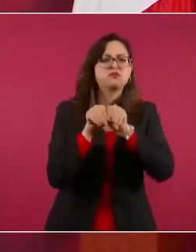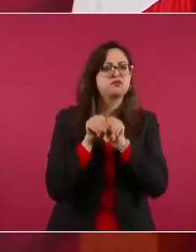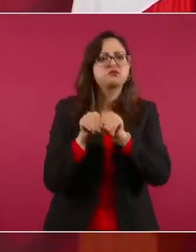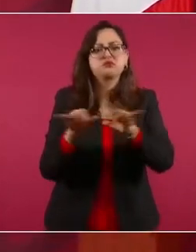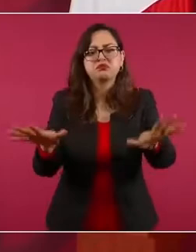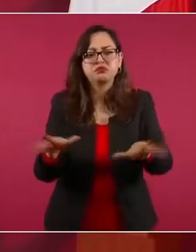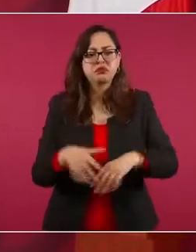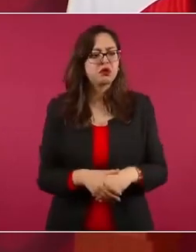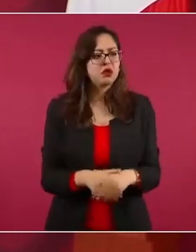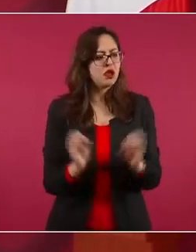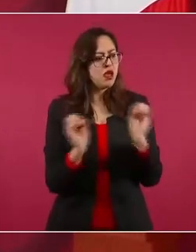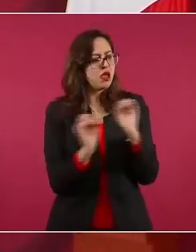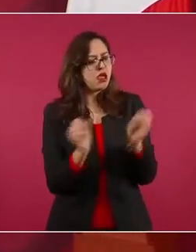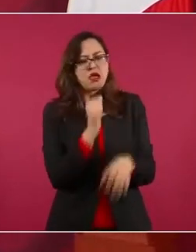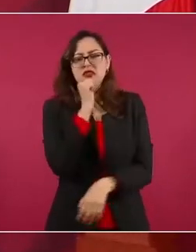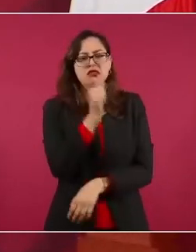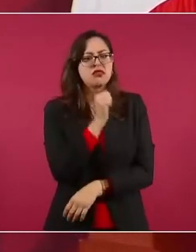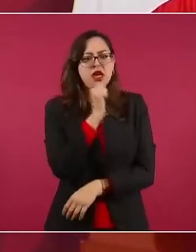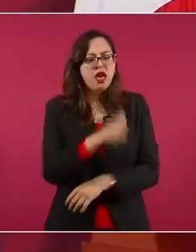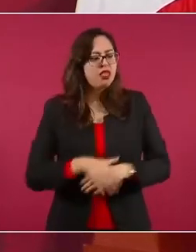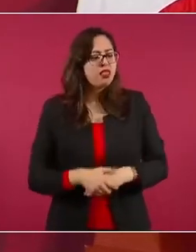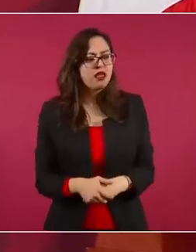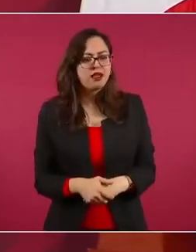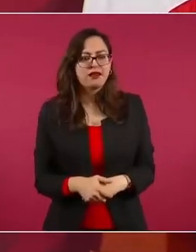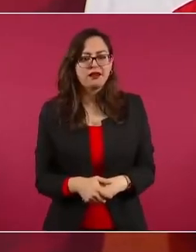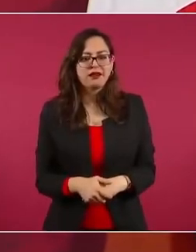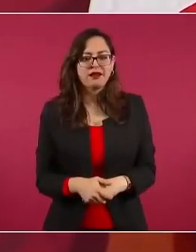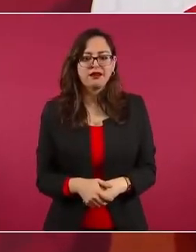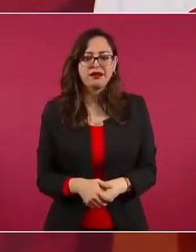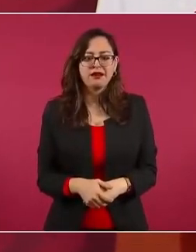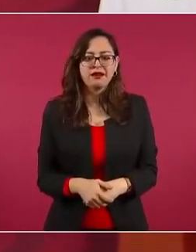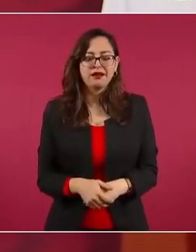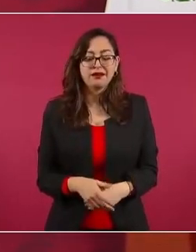porque así son los conservadores, muy hipócritas,